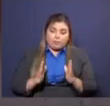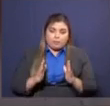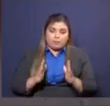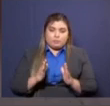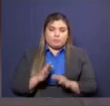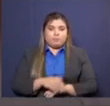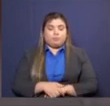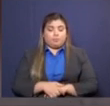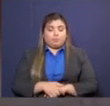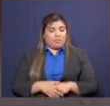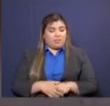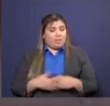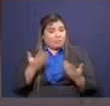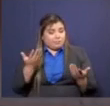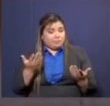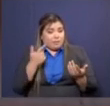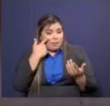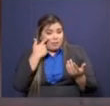en estos momentos